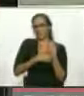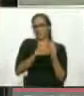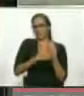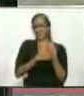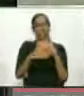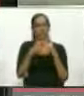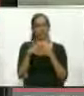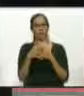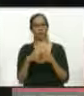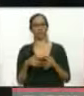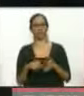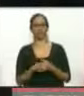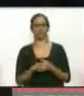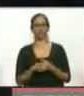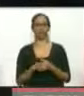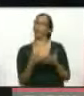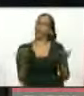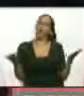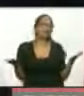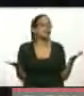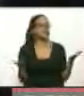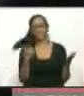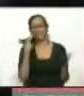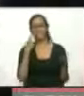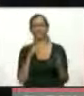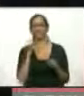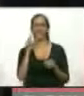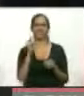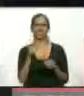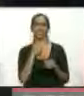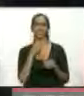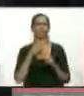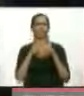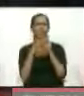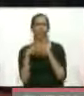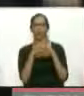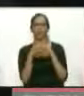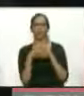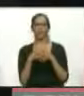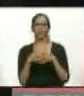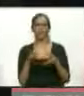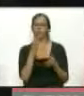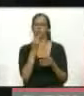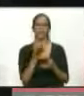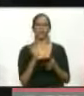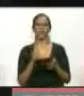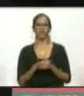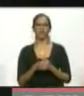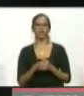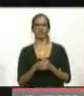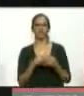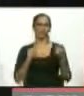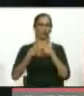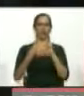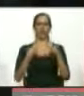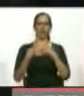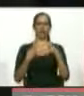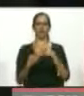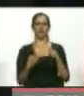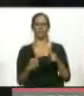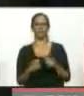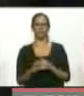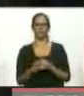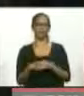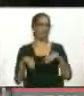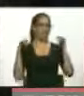pero dueño es que yo me lesioné te critico que te guste eeuu y bueno y sus prebendas y su esposa si el vespa y